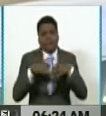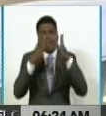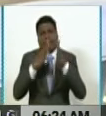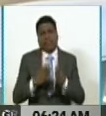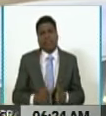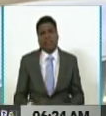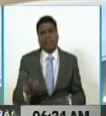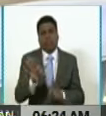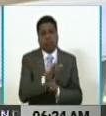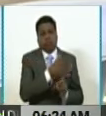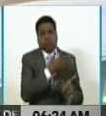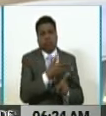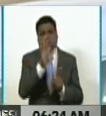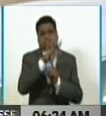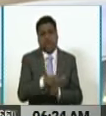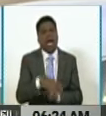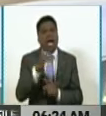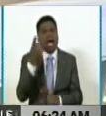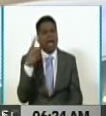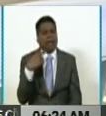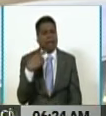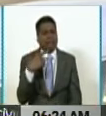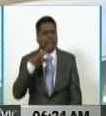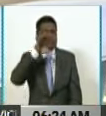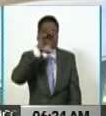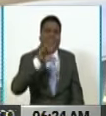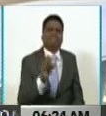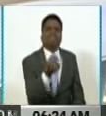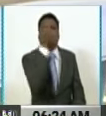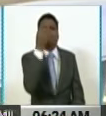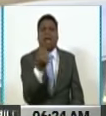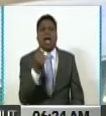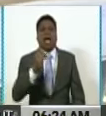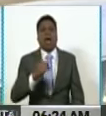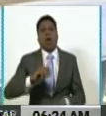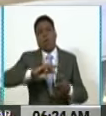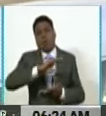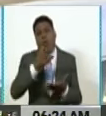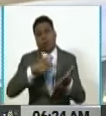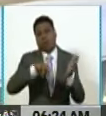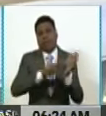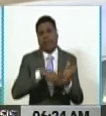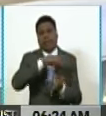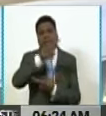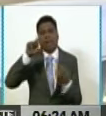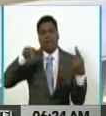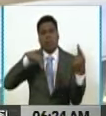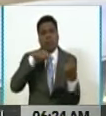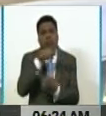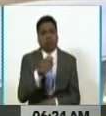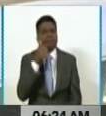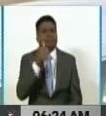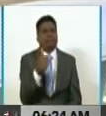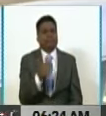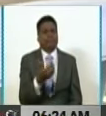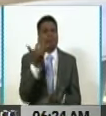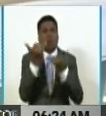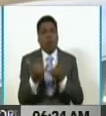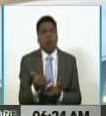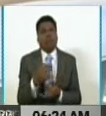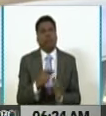oligarquía en su momento de Simón Bolívar para rescatar y concretar la Revolución Federal, y hoy que realmente se pone